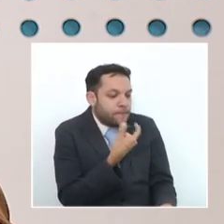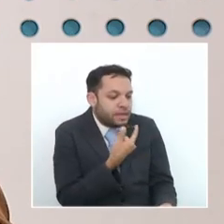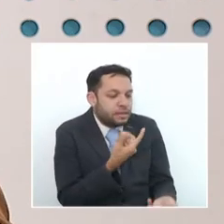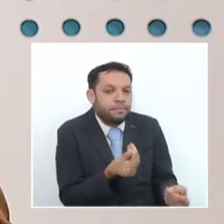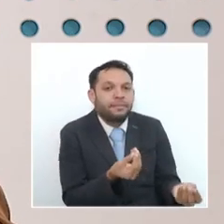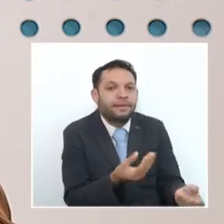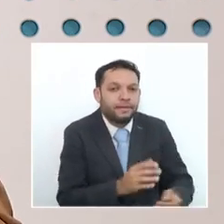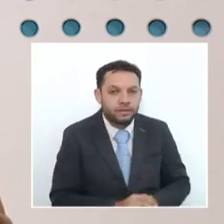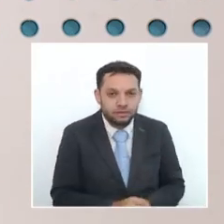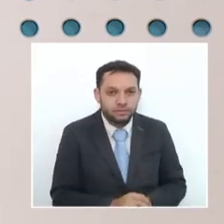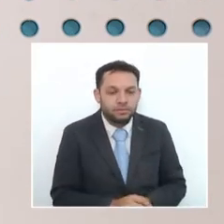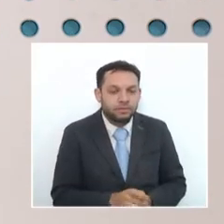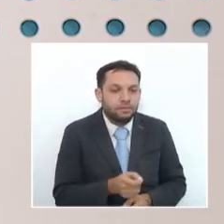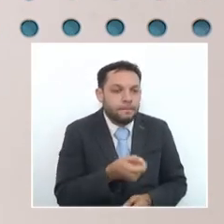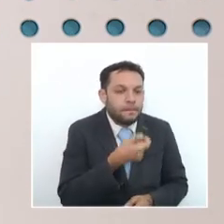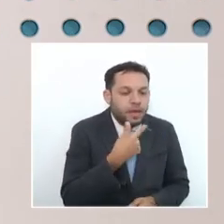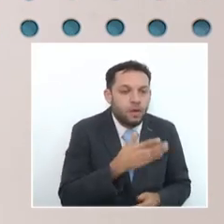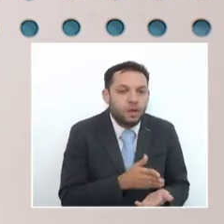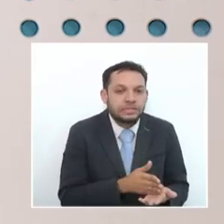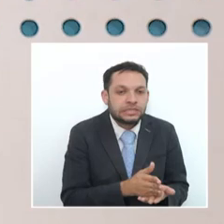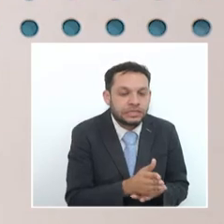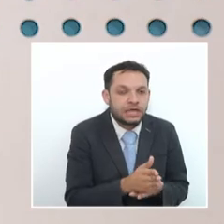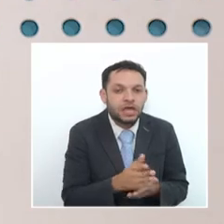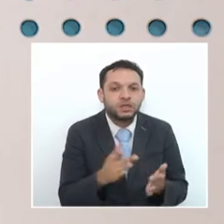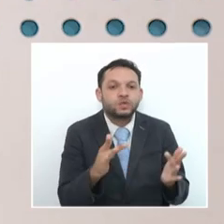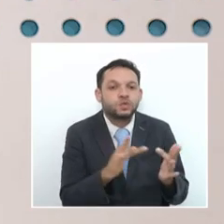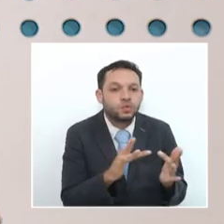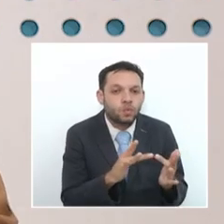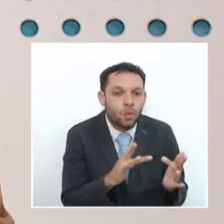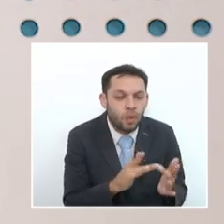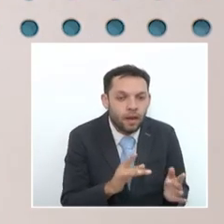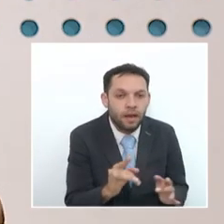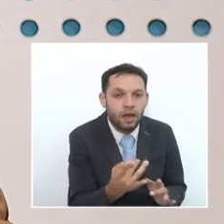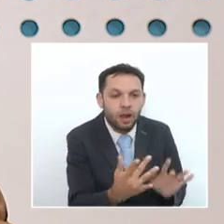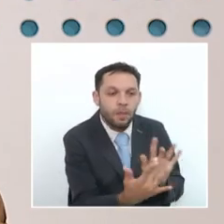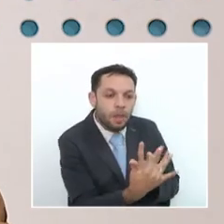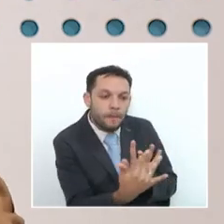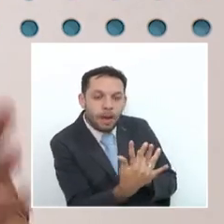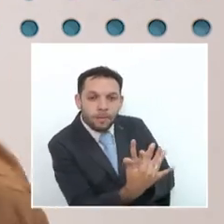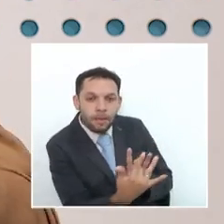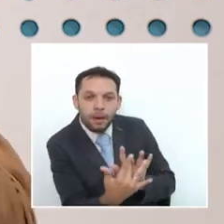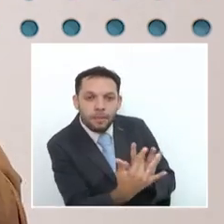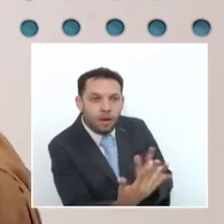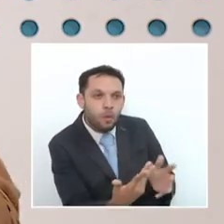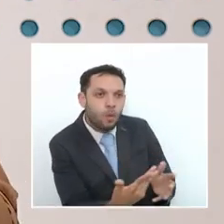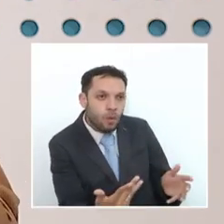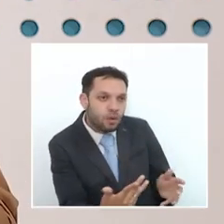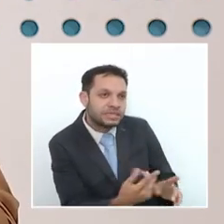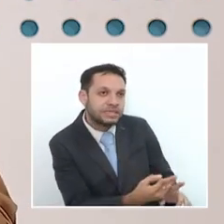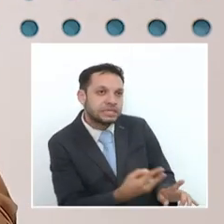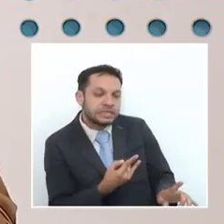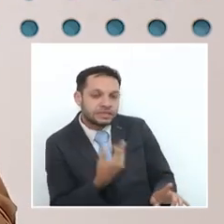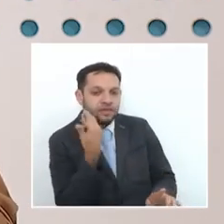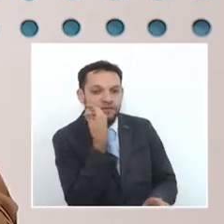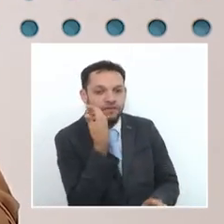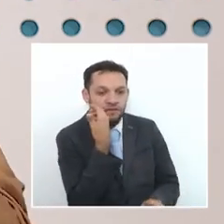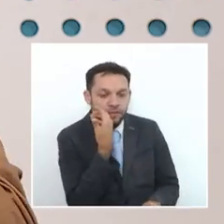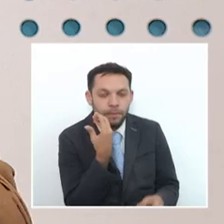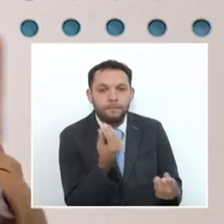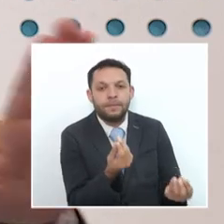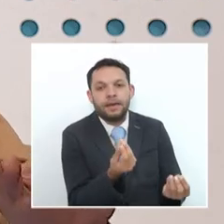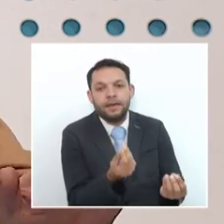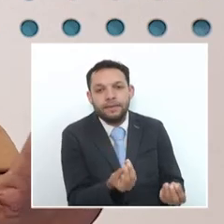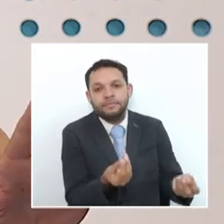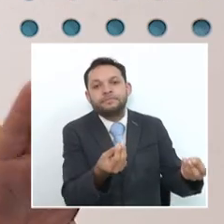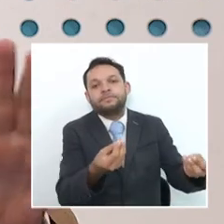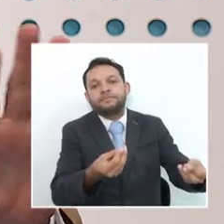muy buenos? Si va a seguir en el contacto o en el contacto o en el contacto de cualquier cosa, no tiene sentido. No,